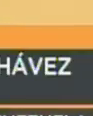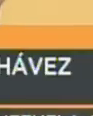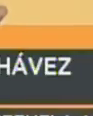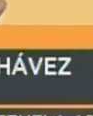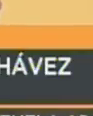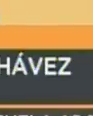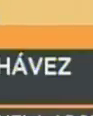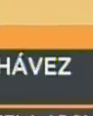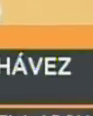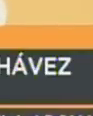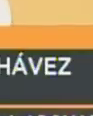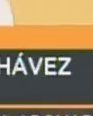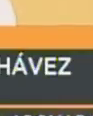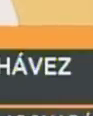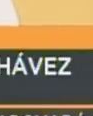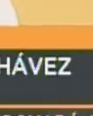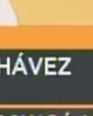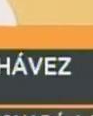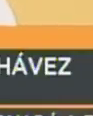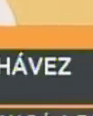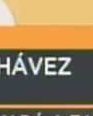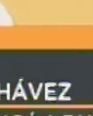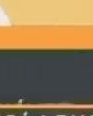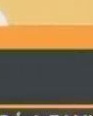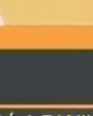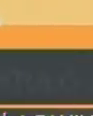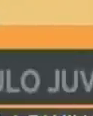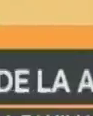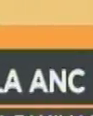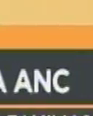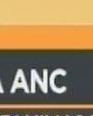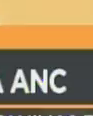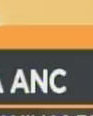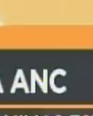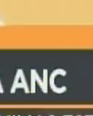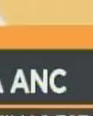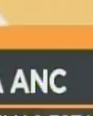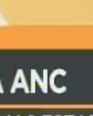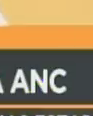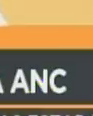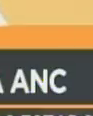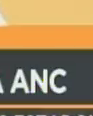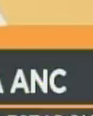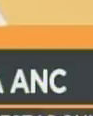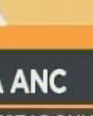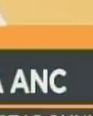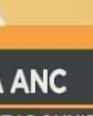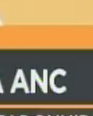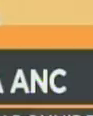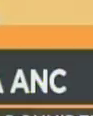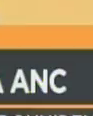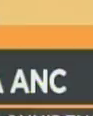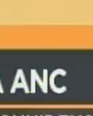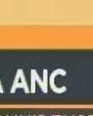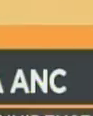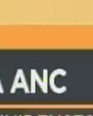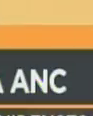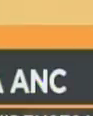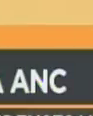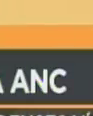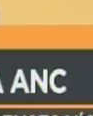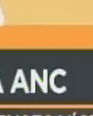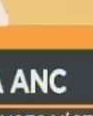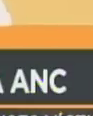garantizar un futuro en paz para nuestras generaciones, para nuestros hijos, para nuestras hijas. Después un grupo de temas que nos van a ir